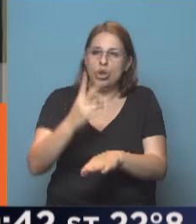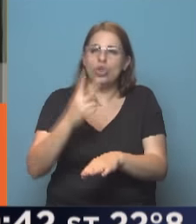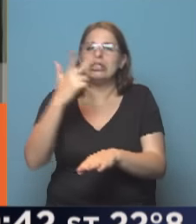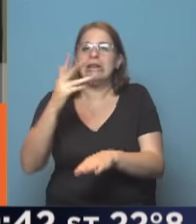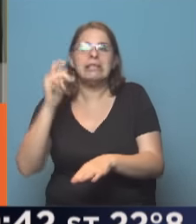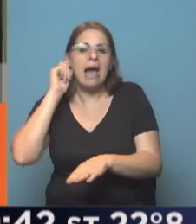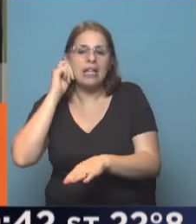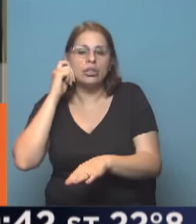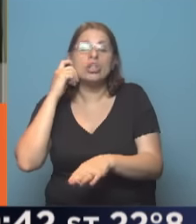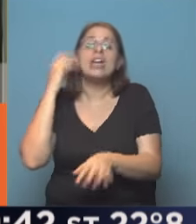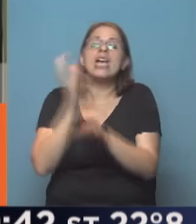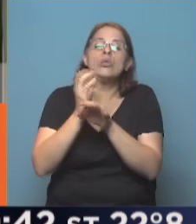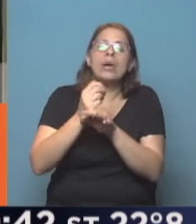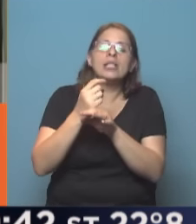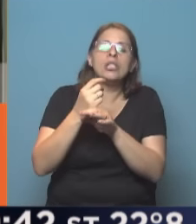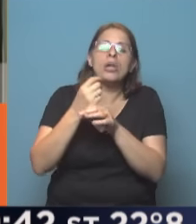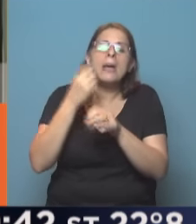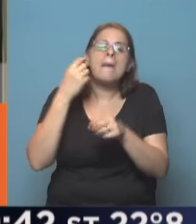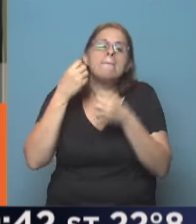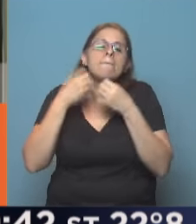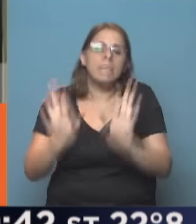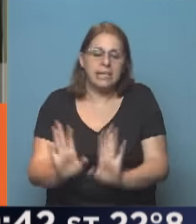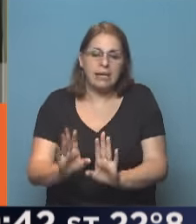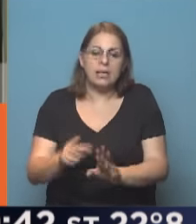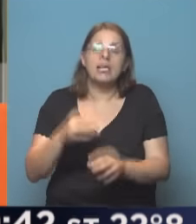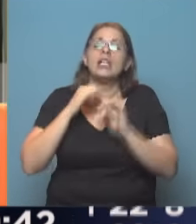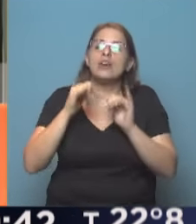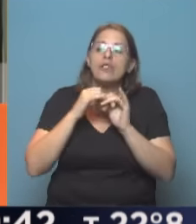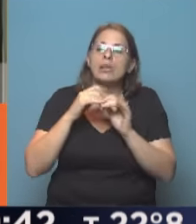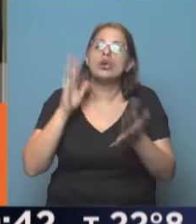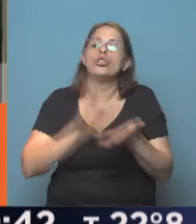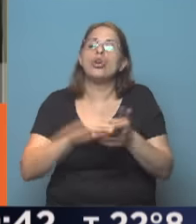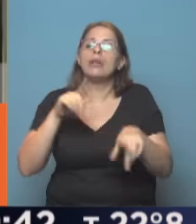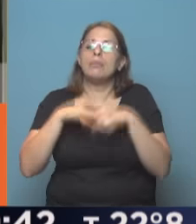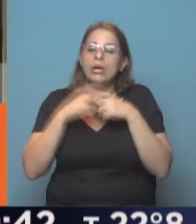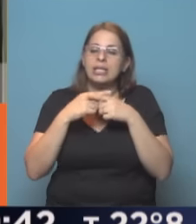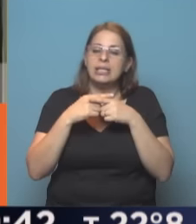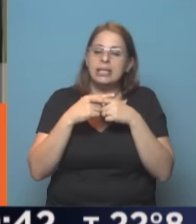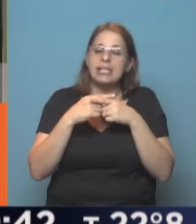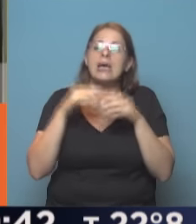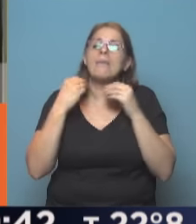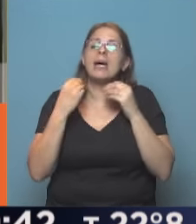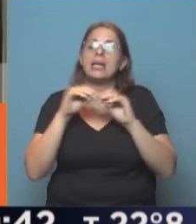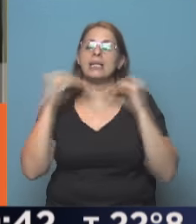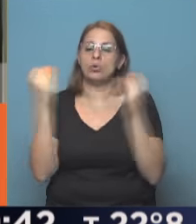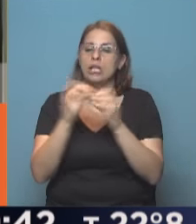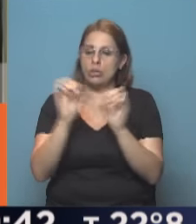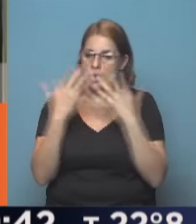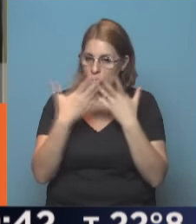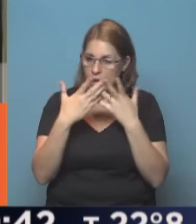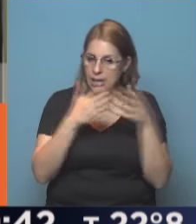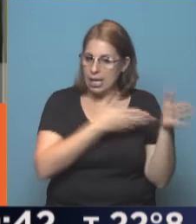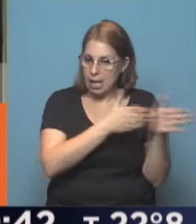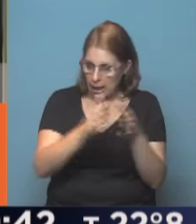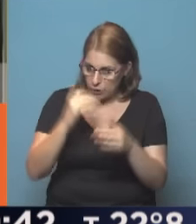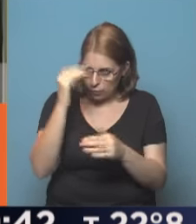la educación inicial. Hay mucha información que surge aquí que tiene que ver con las políticas a aplicar para mejorar los resultados. Así que ese es el camino a